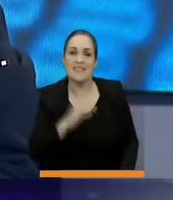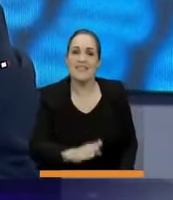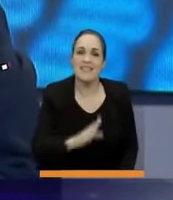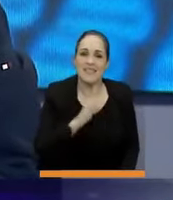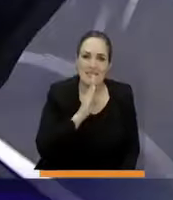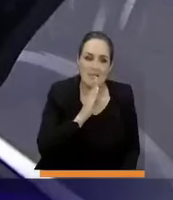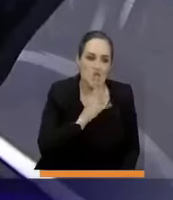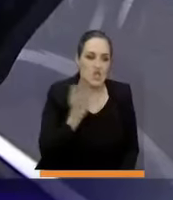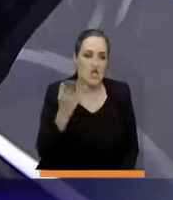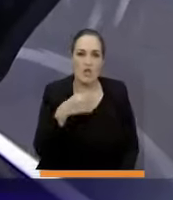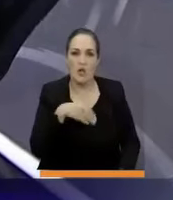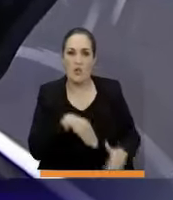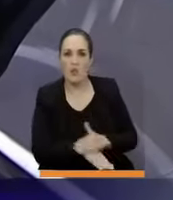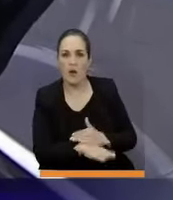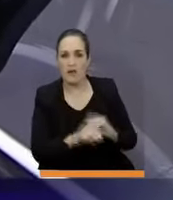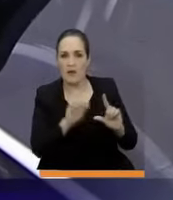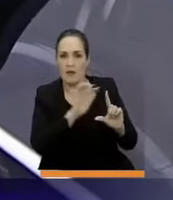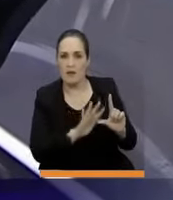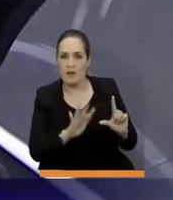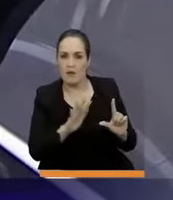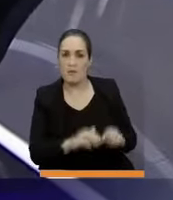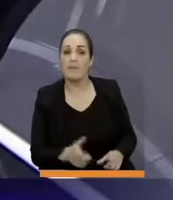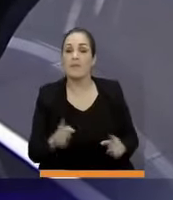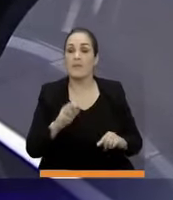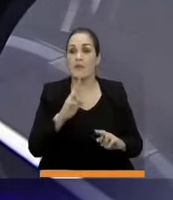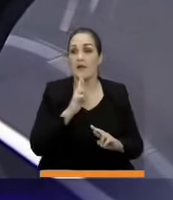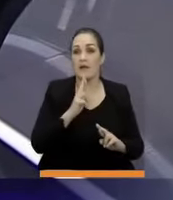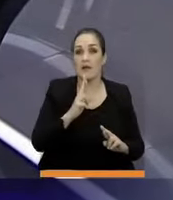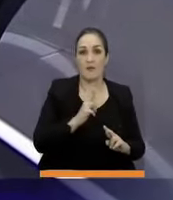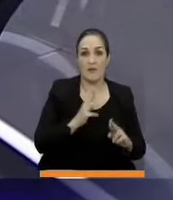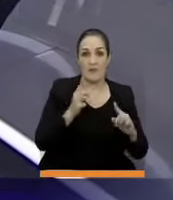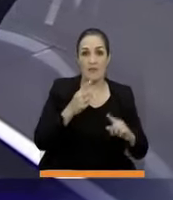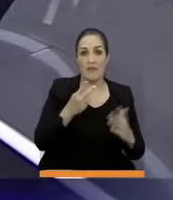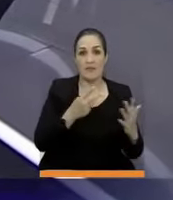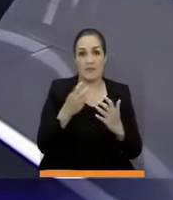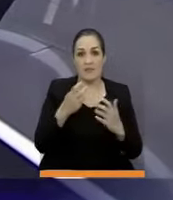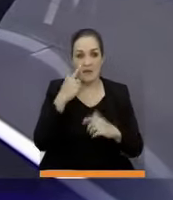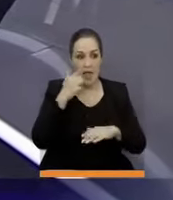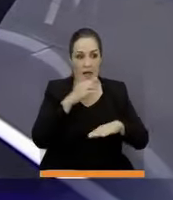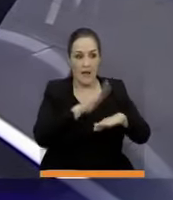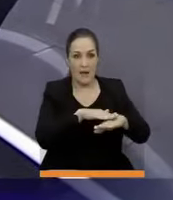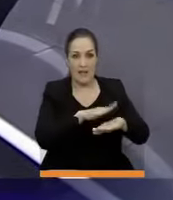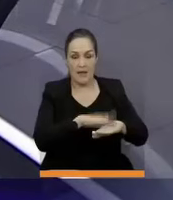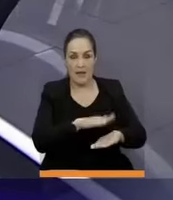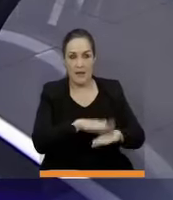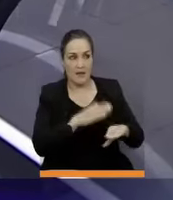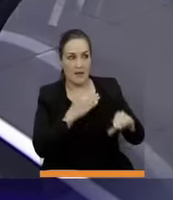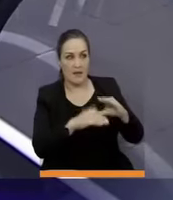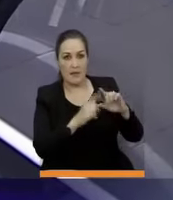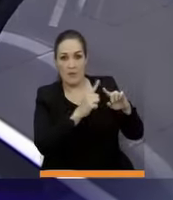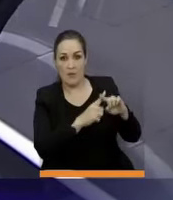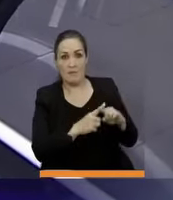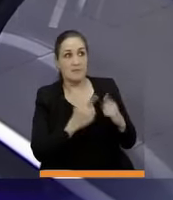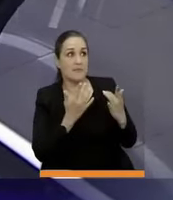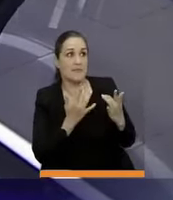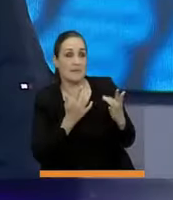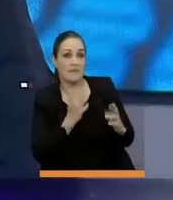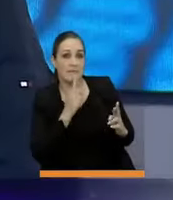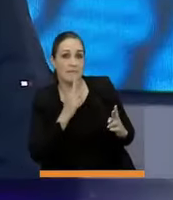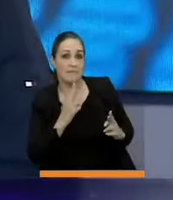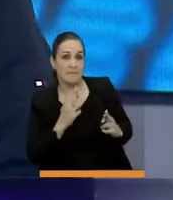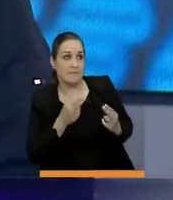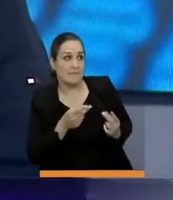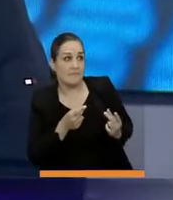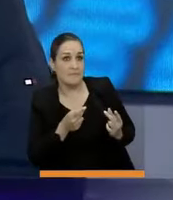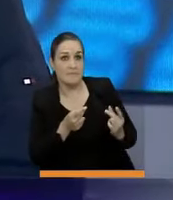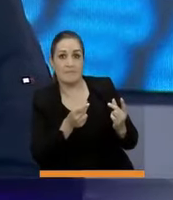y dónde está. Y también esperamos las respuestas de las casi 700 alertas que le envió la Procuraduría. Claro, yo espero que con esa